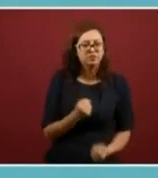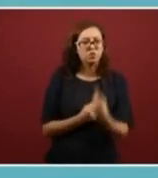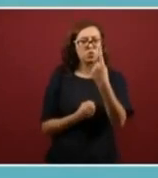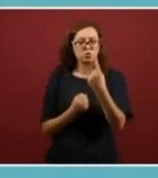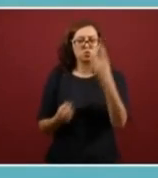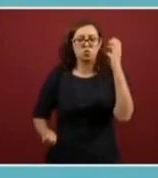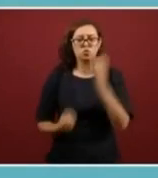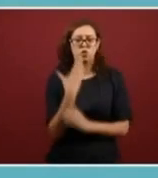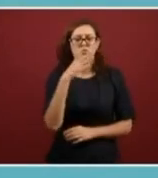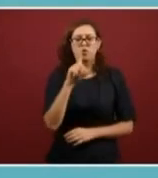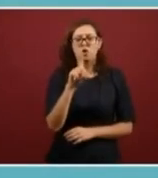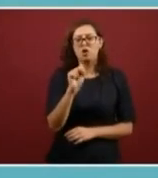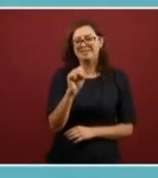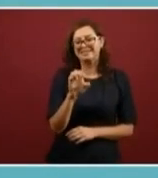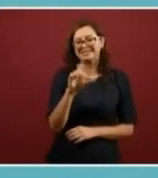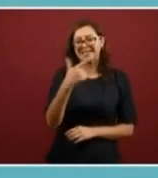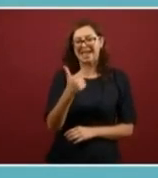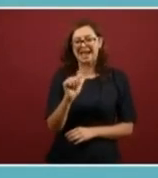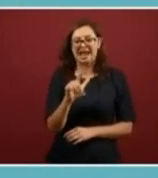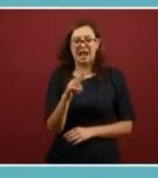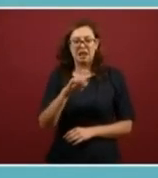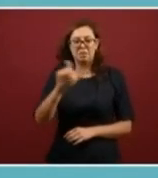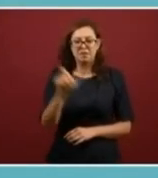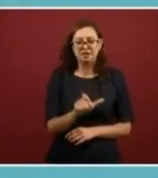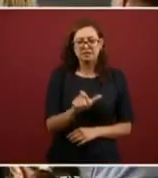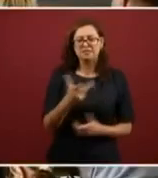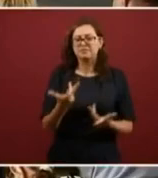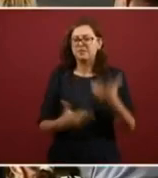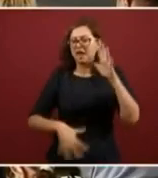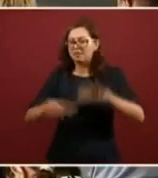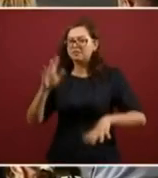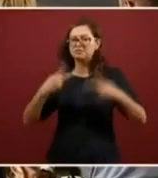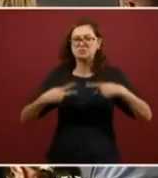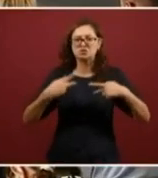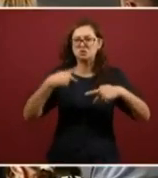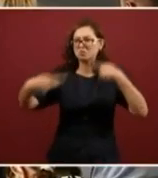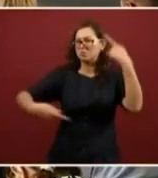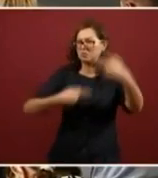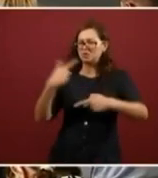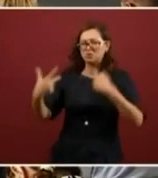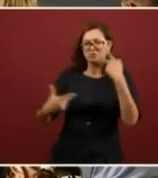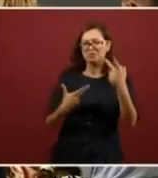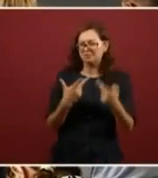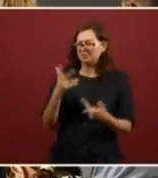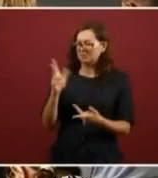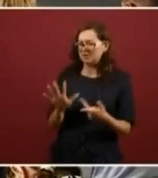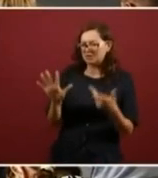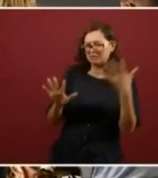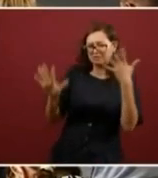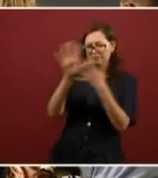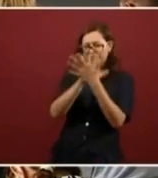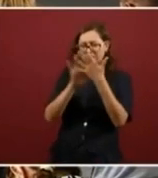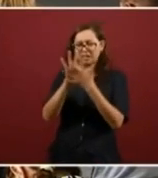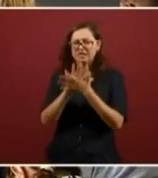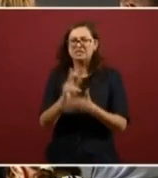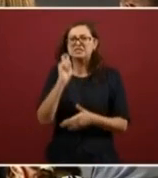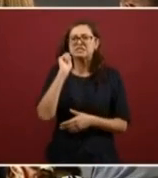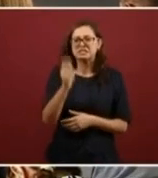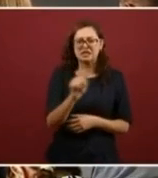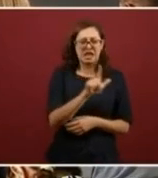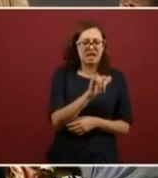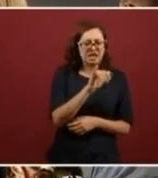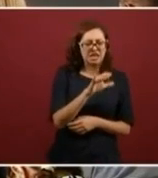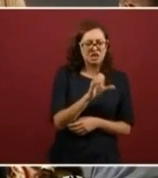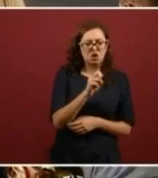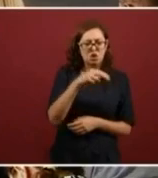de pronto me preguntan y veo que no hay entera claridad, Diconsa y Liconsa siguen existiendo, son